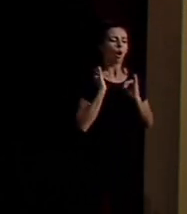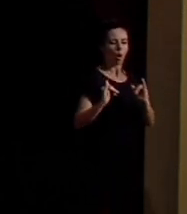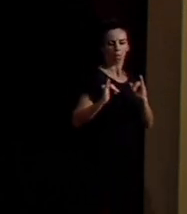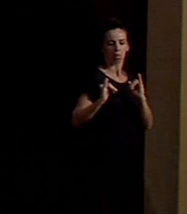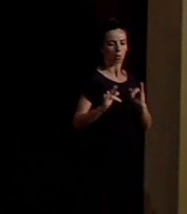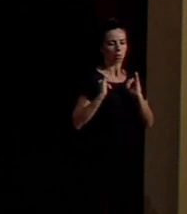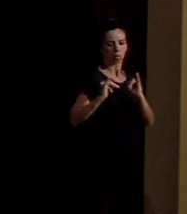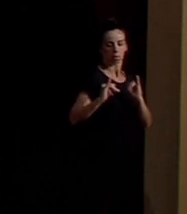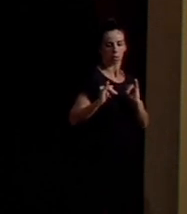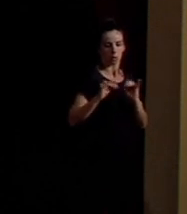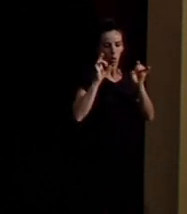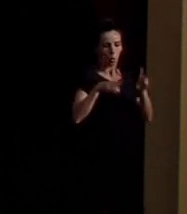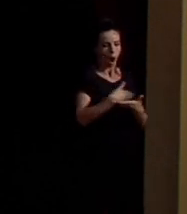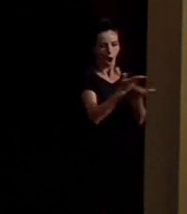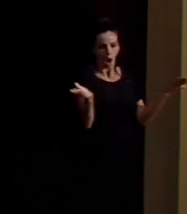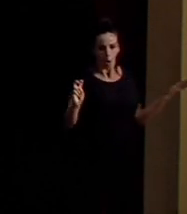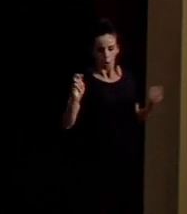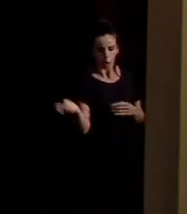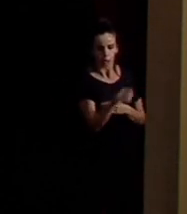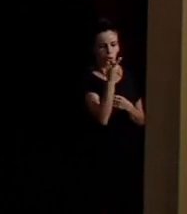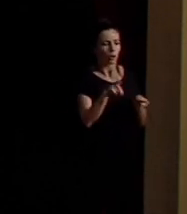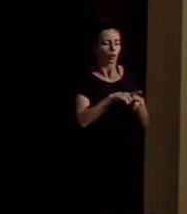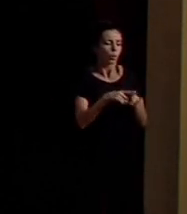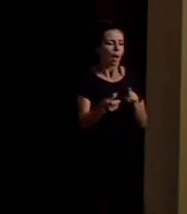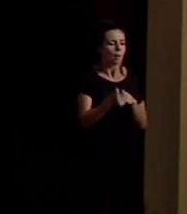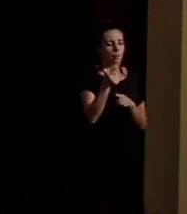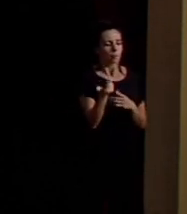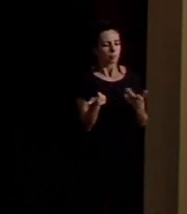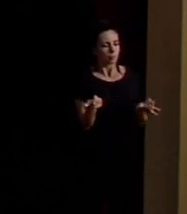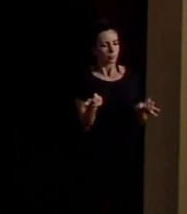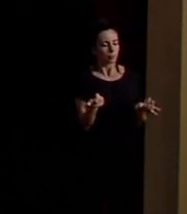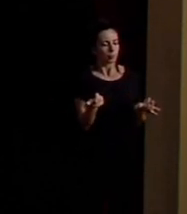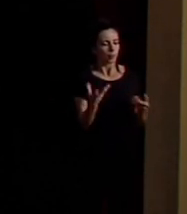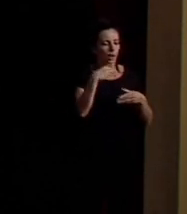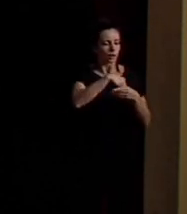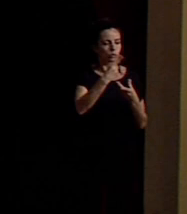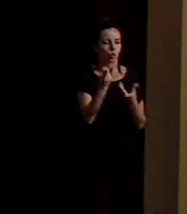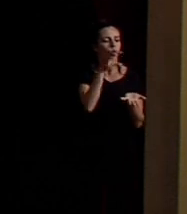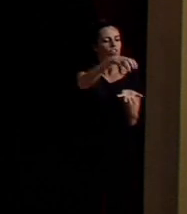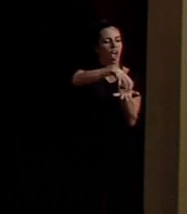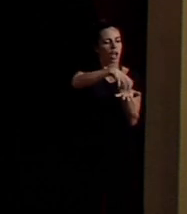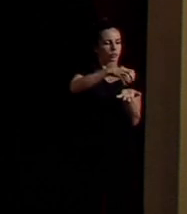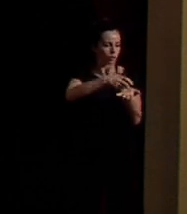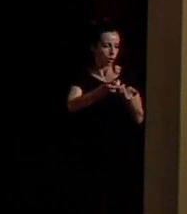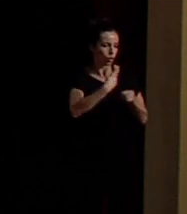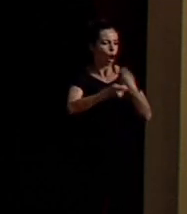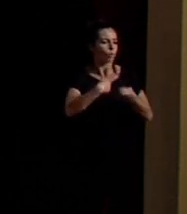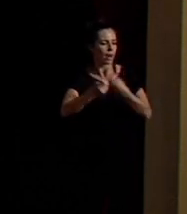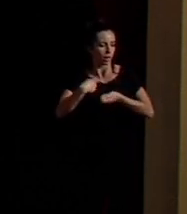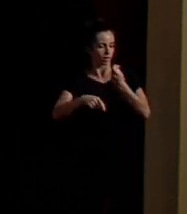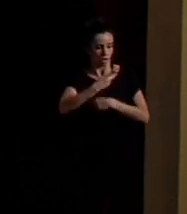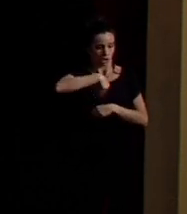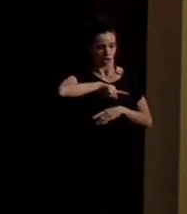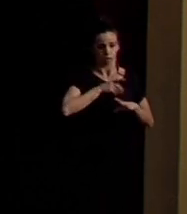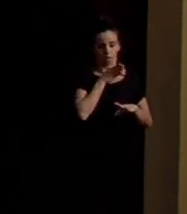divertimento más y, por lo tanto, como podemos decir, casi un apartado más que podríamos encontrar en uno de los centros comerciales a los que